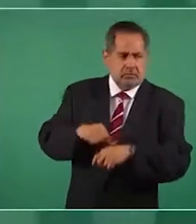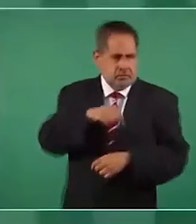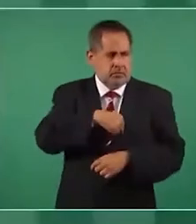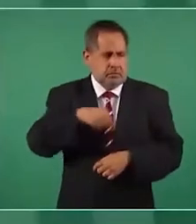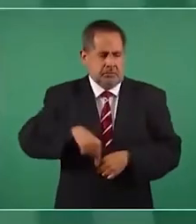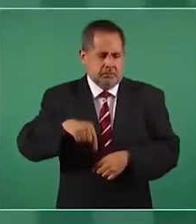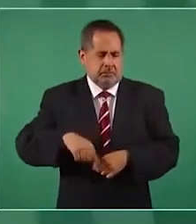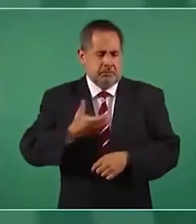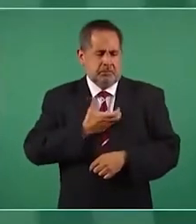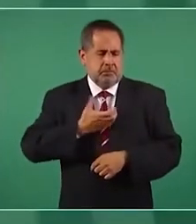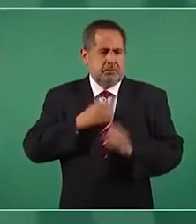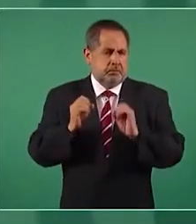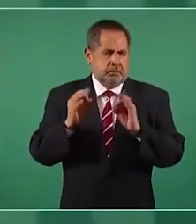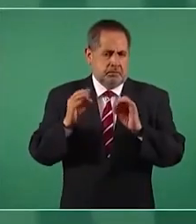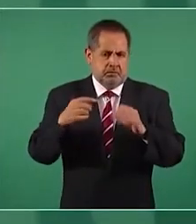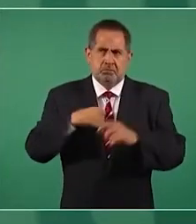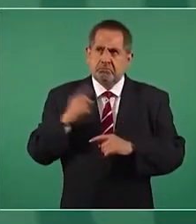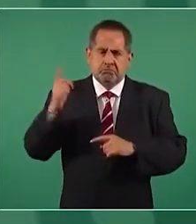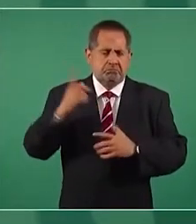Y